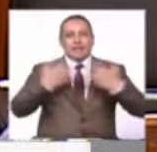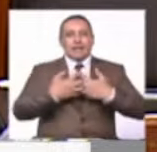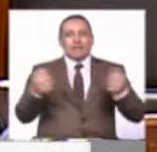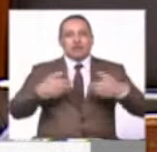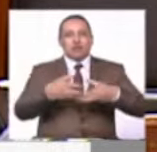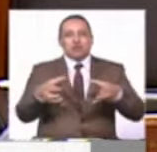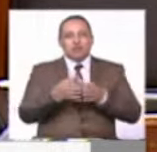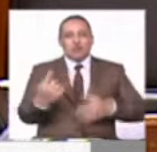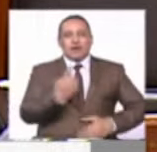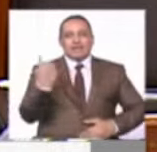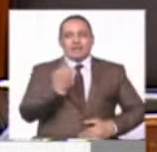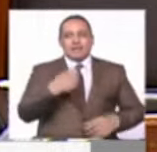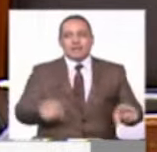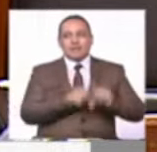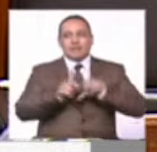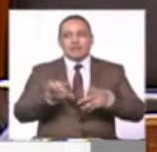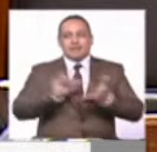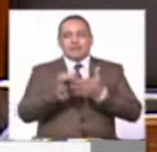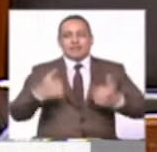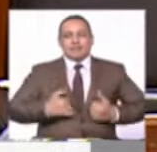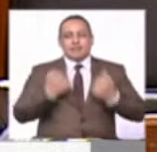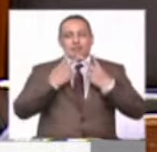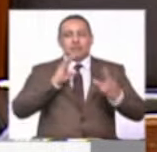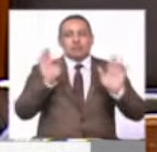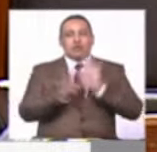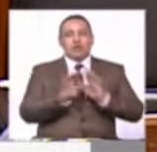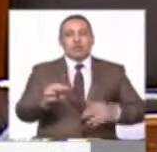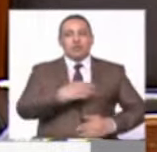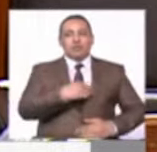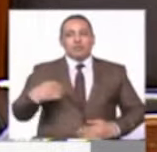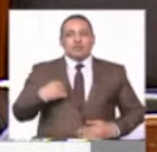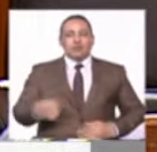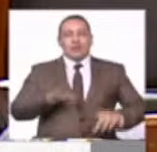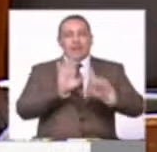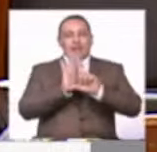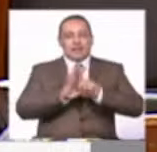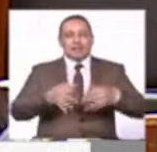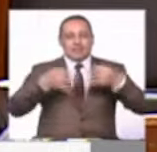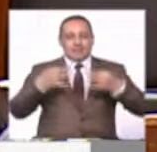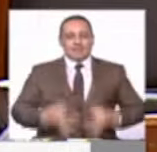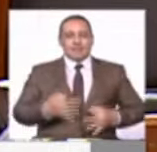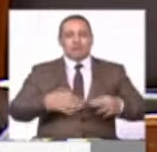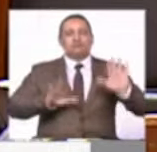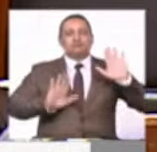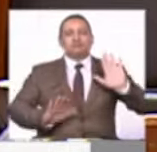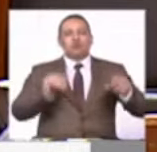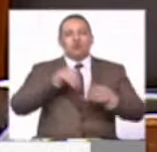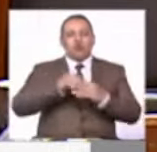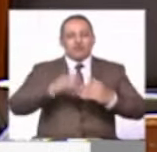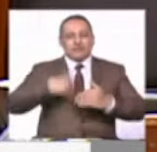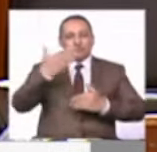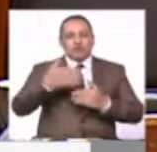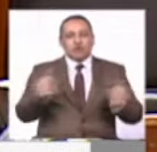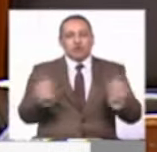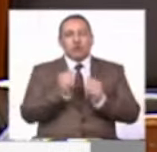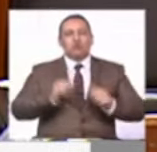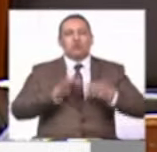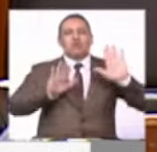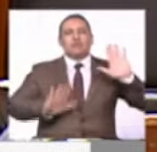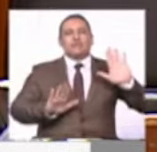colegiado así por ejemplo si un miembro legítimamente elegido con posterioridad a su